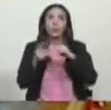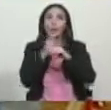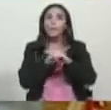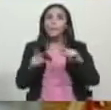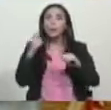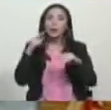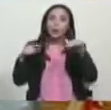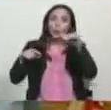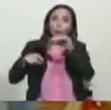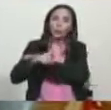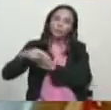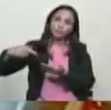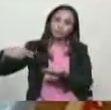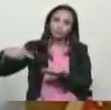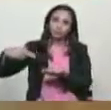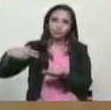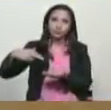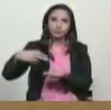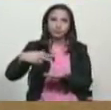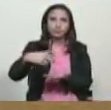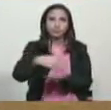el recorrido que vamos a hacer